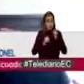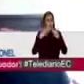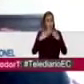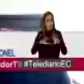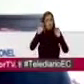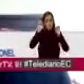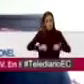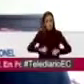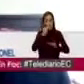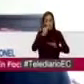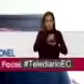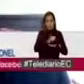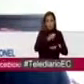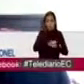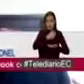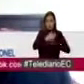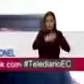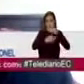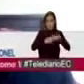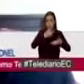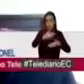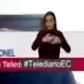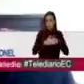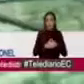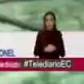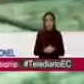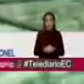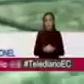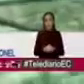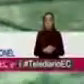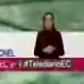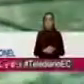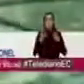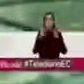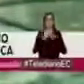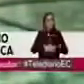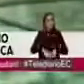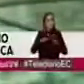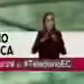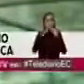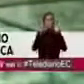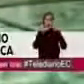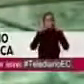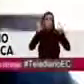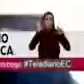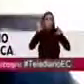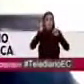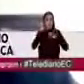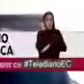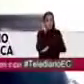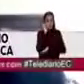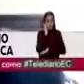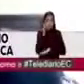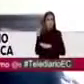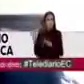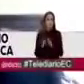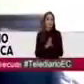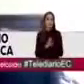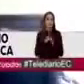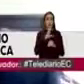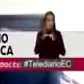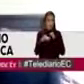cobrar los consumos que ellos hayan realizado. Y para el sector industrial y comercial. A las que se les aplica una